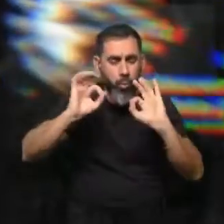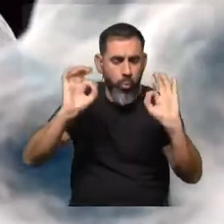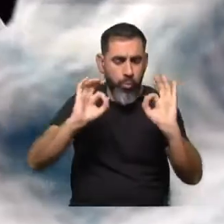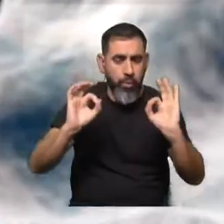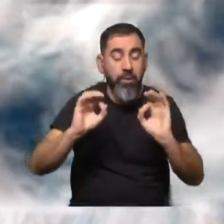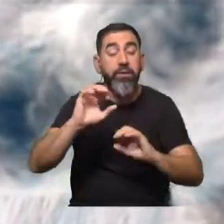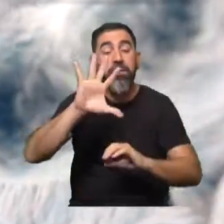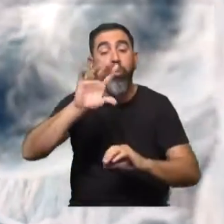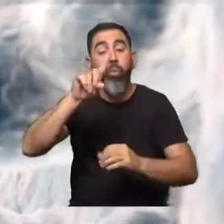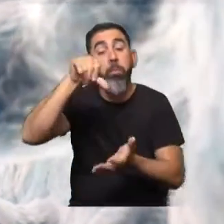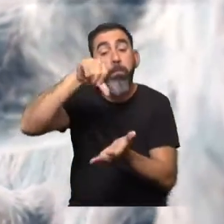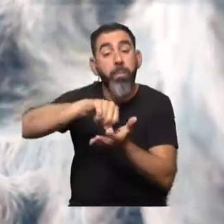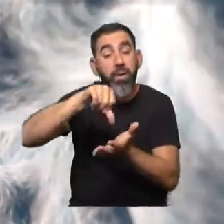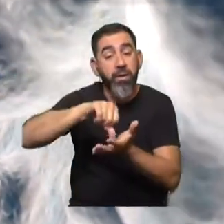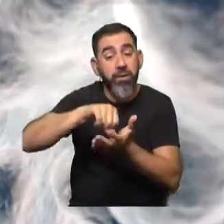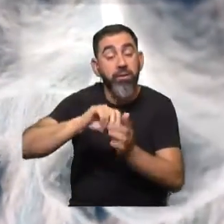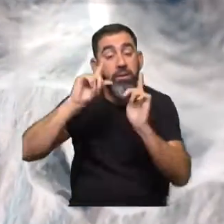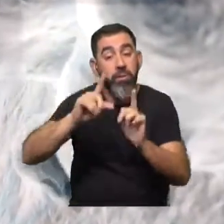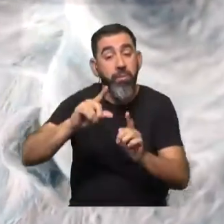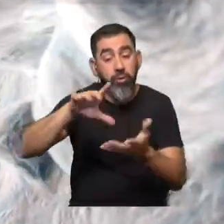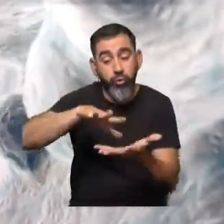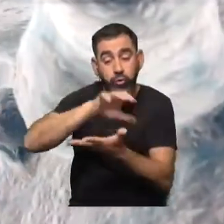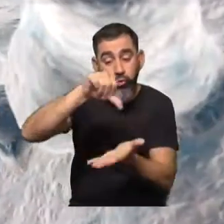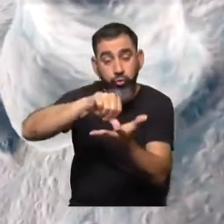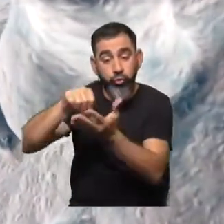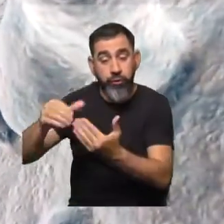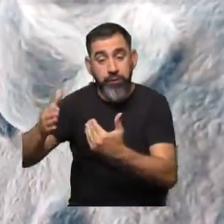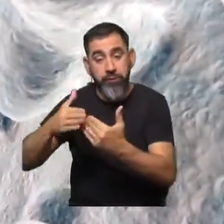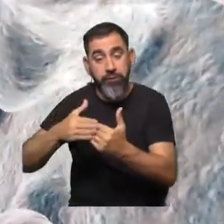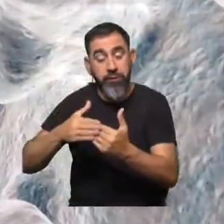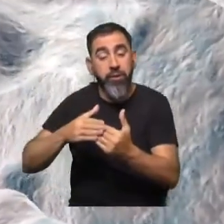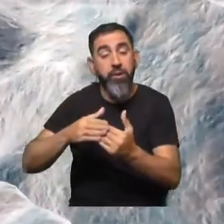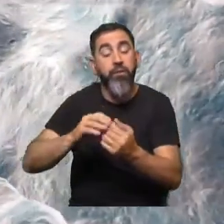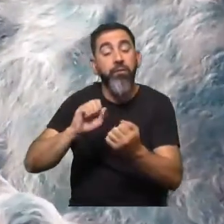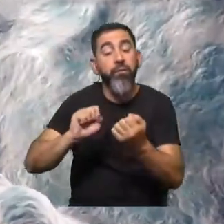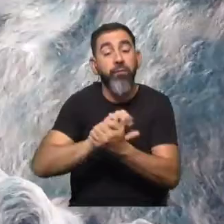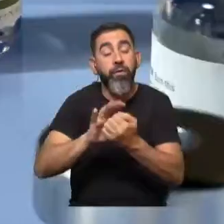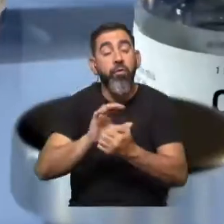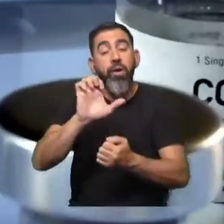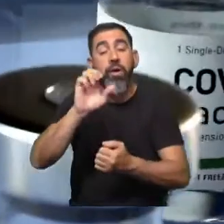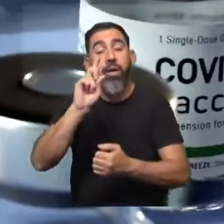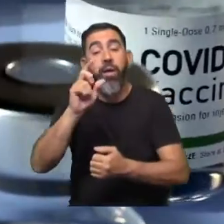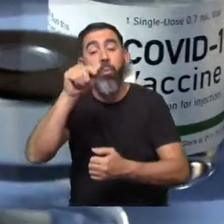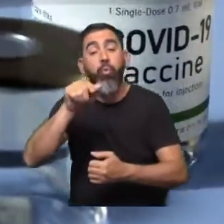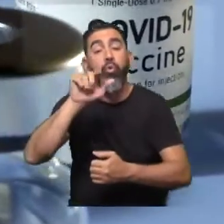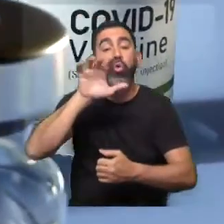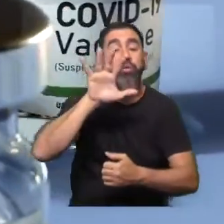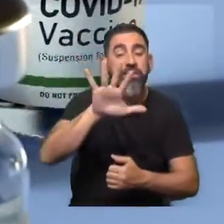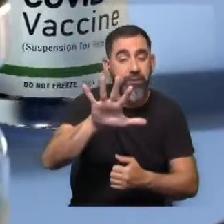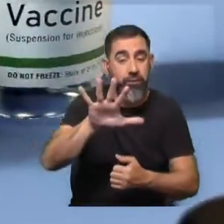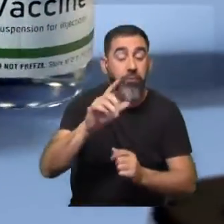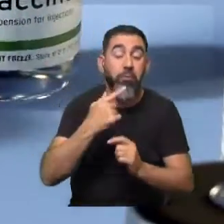En 51 países y específicamente en la región está presente la variante EG.5 Eris, que según